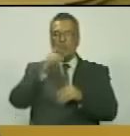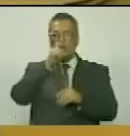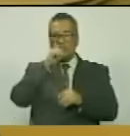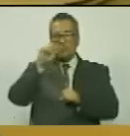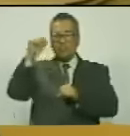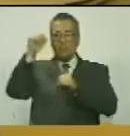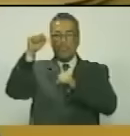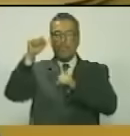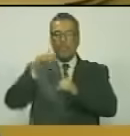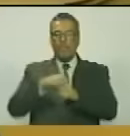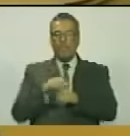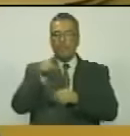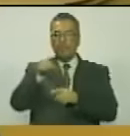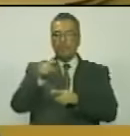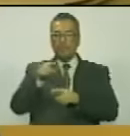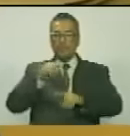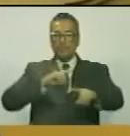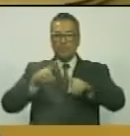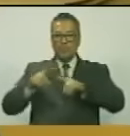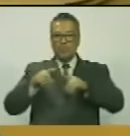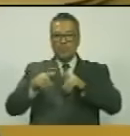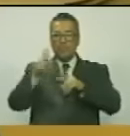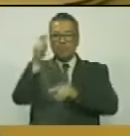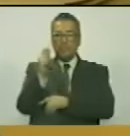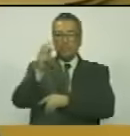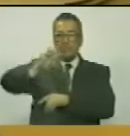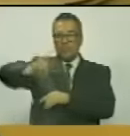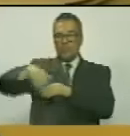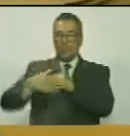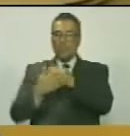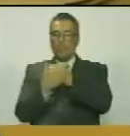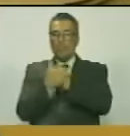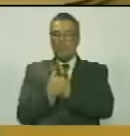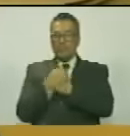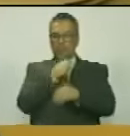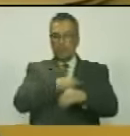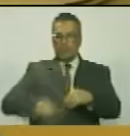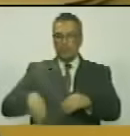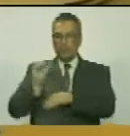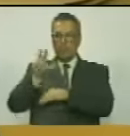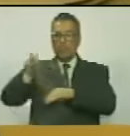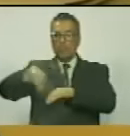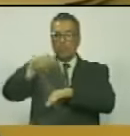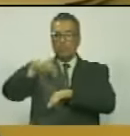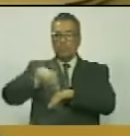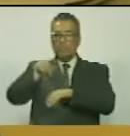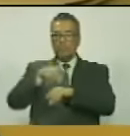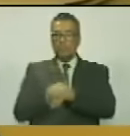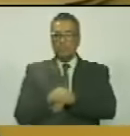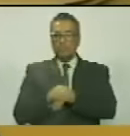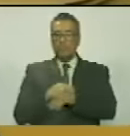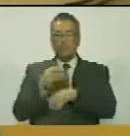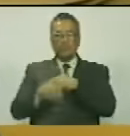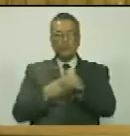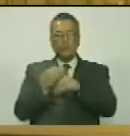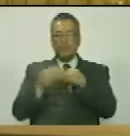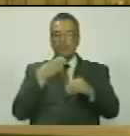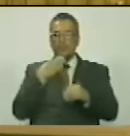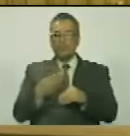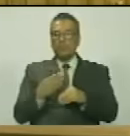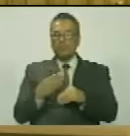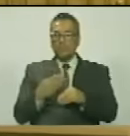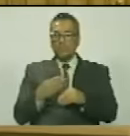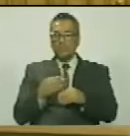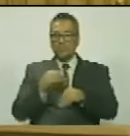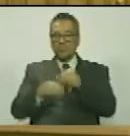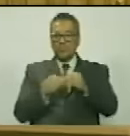Nicolás Maduro Moros, dirigida al diputado Jorge Rodríguez Gómez, presidente de la Asamblea Nacional, mediante la cual solicita de